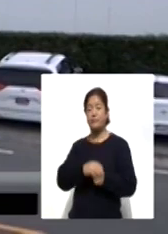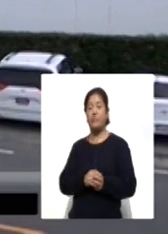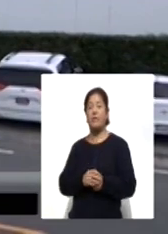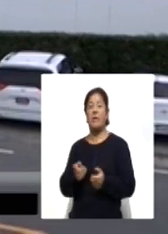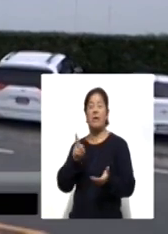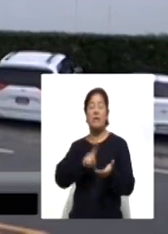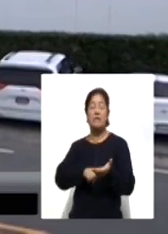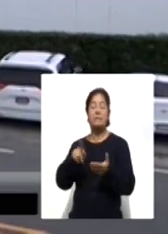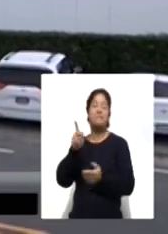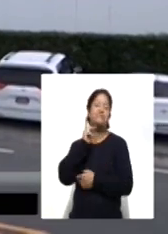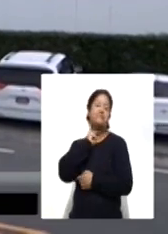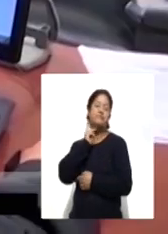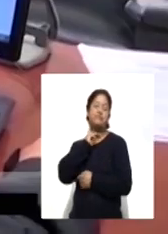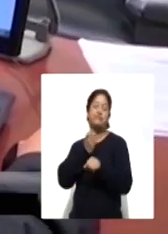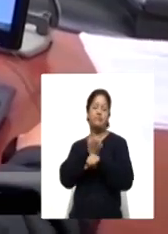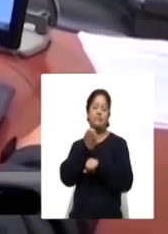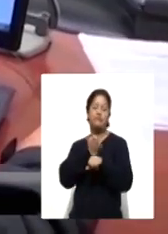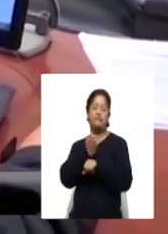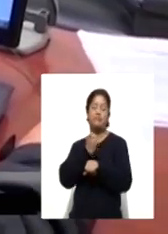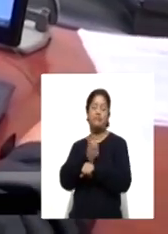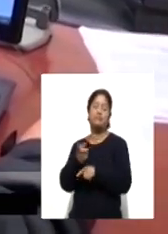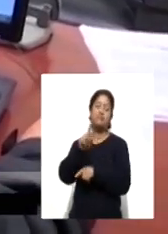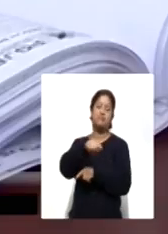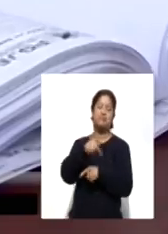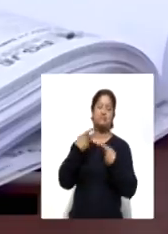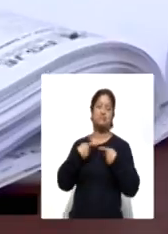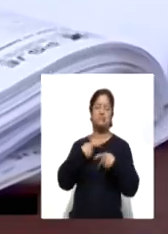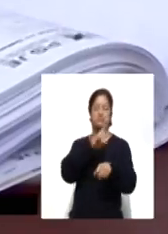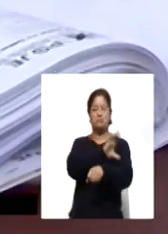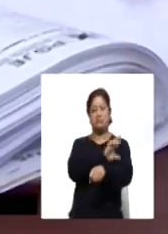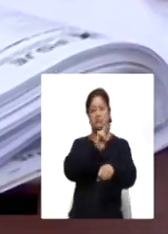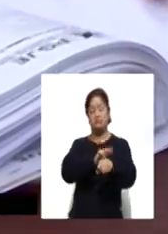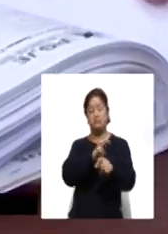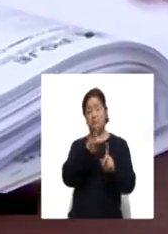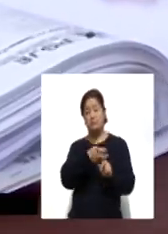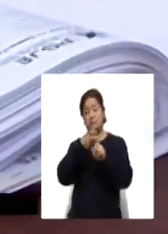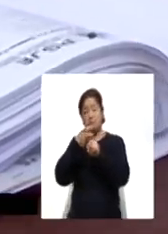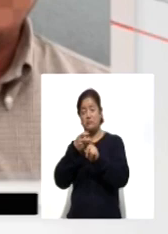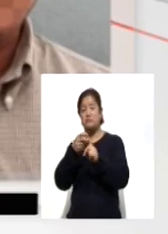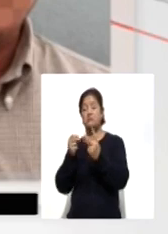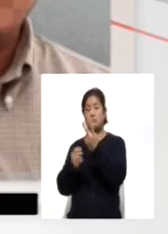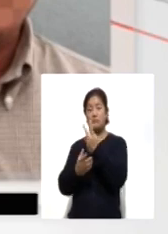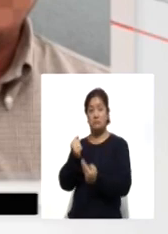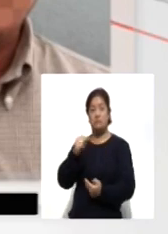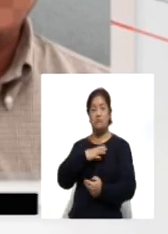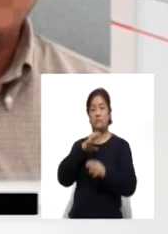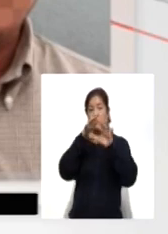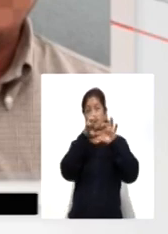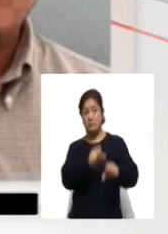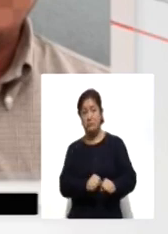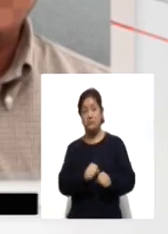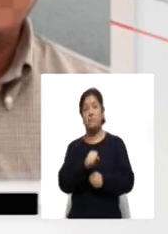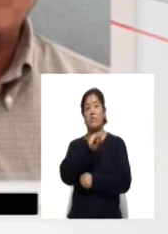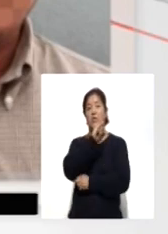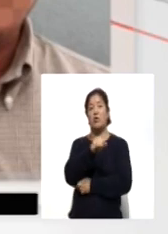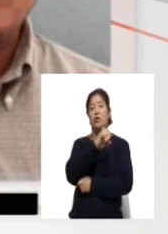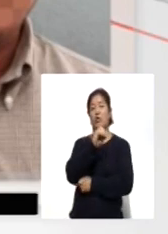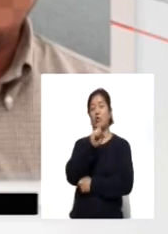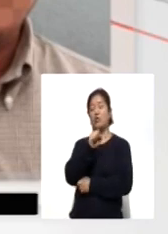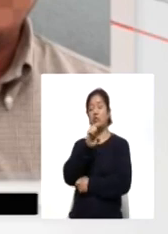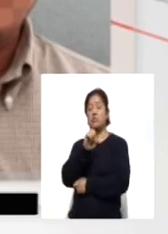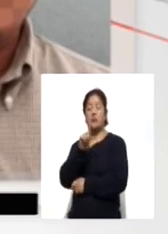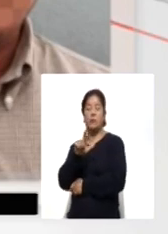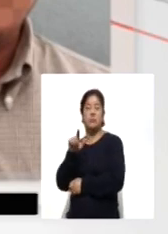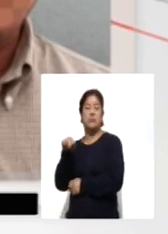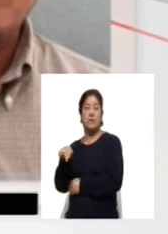Alto Impacto de la Procuraduría Estatal y elementos de la Coordinación Nacional Antisecuestro ejecutaron una orden de aprehensión en contra de José Luis N. por el